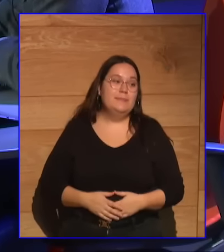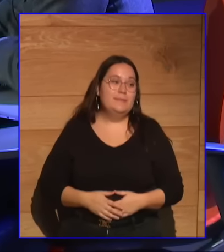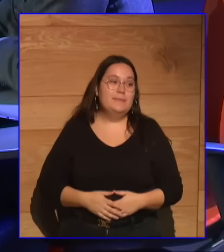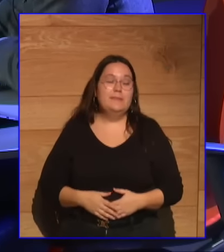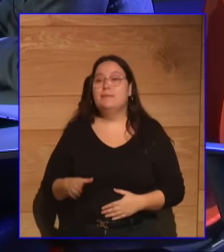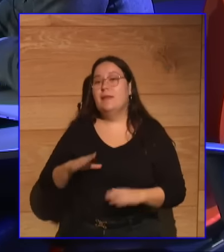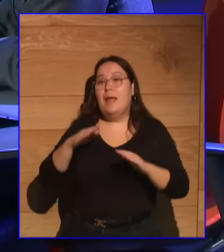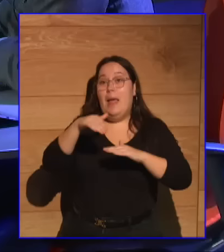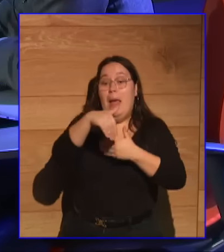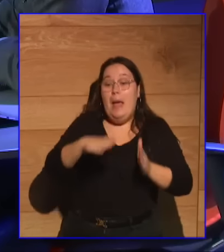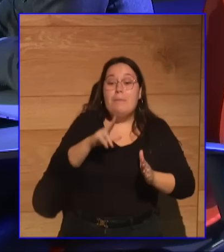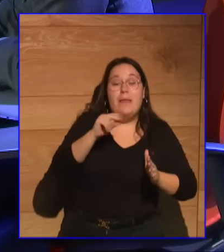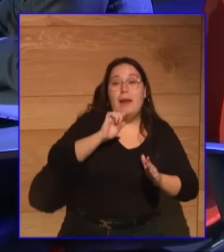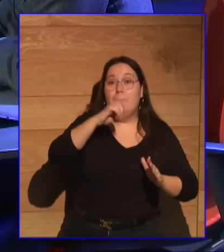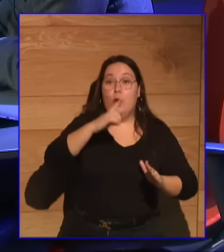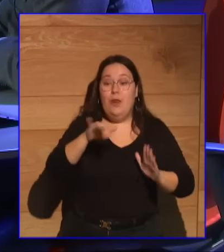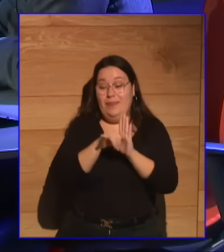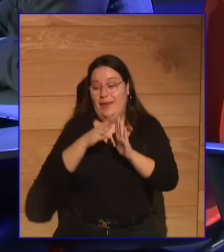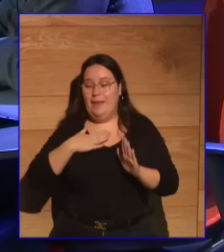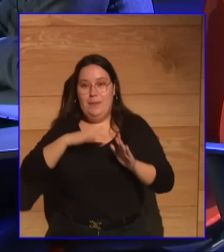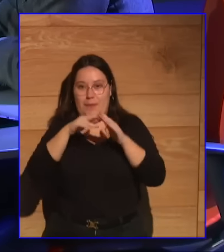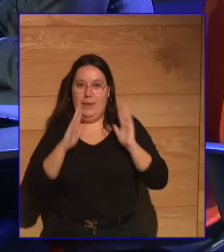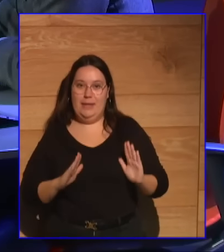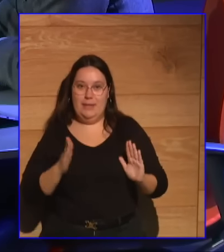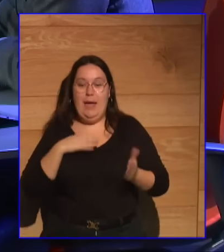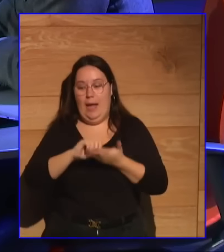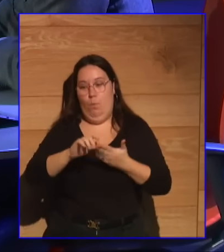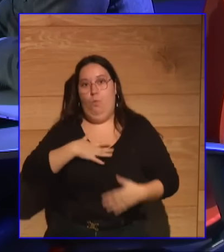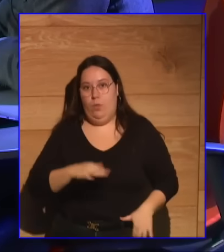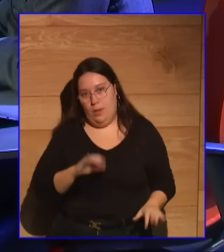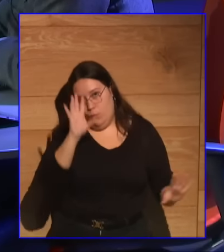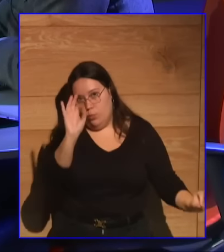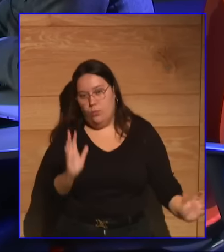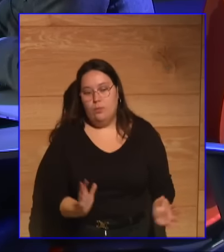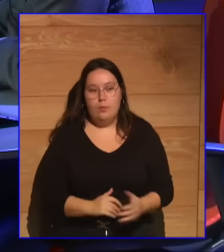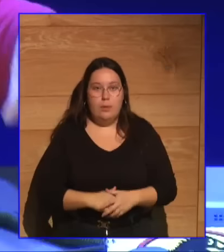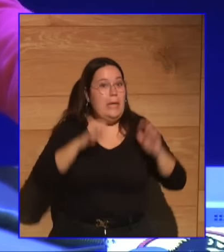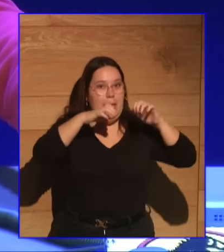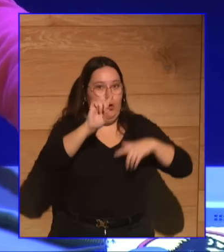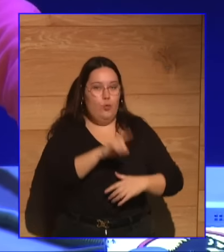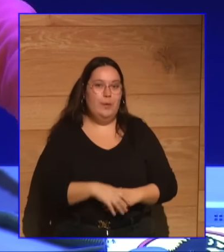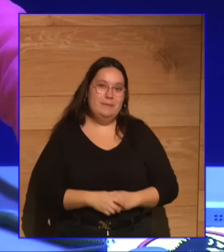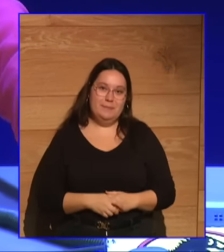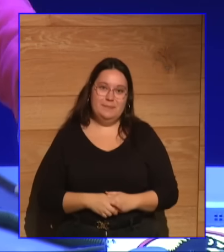mejor panadería de Madrid cerca de mi casa. Que pueda ir andando. Y que no llueva, vale, y